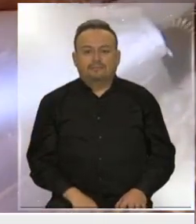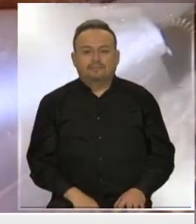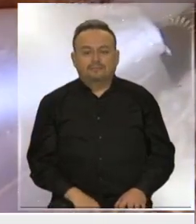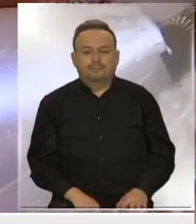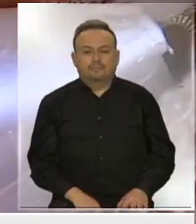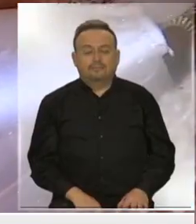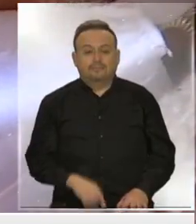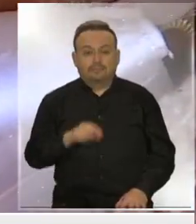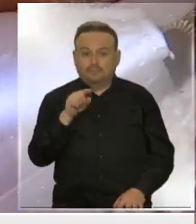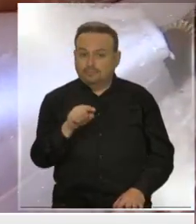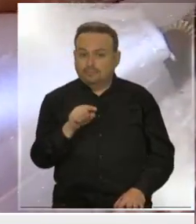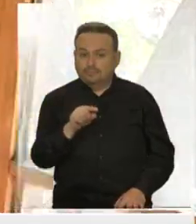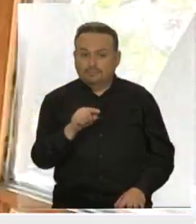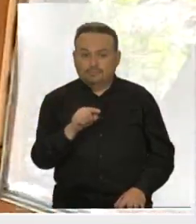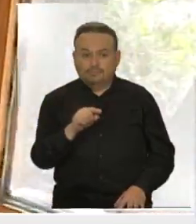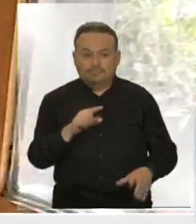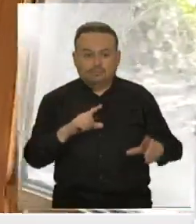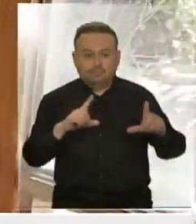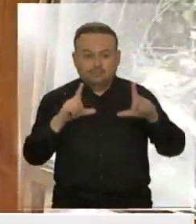Por ahí están.